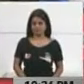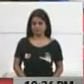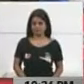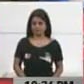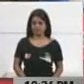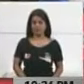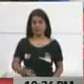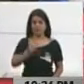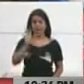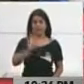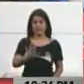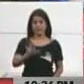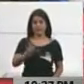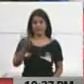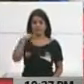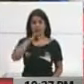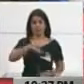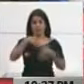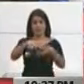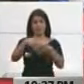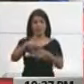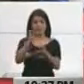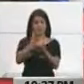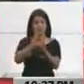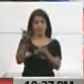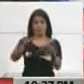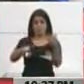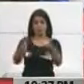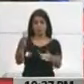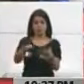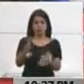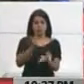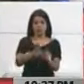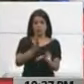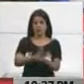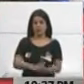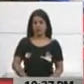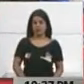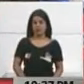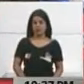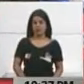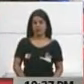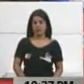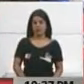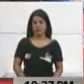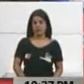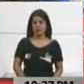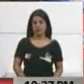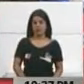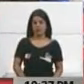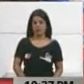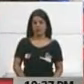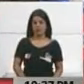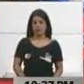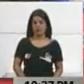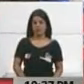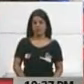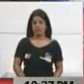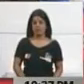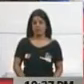Así terminaban todas las manifestaciones de la gente nuestra, con muertos. Y los muertos siempre los ponemos nosotros.